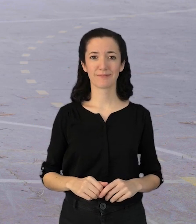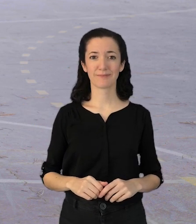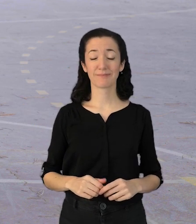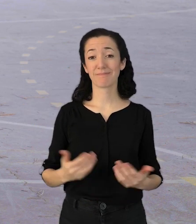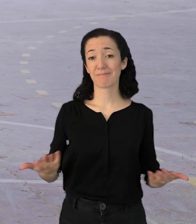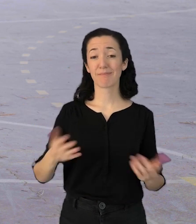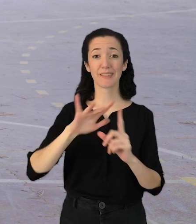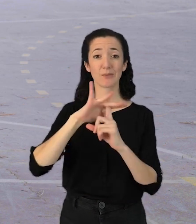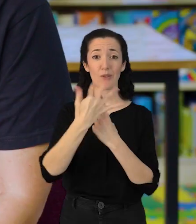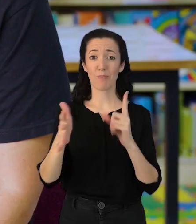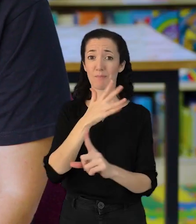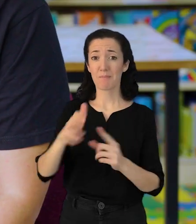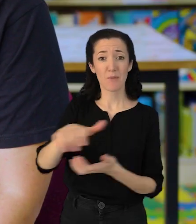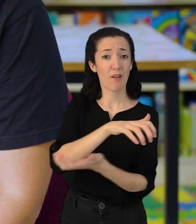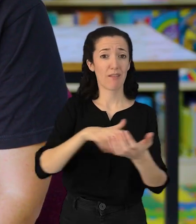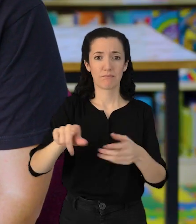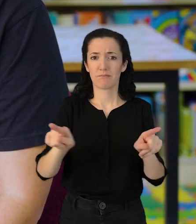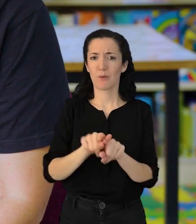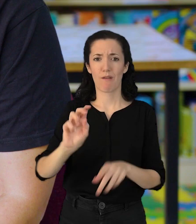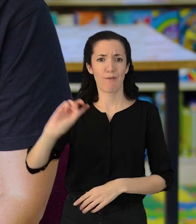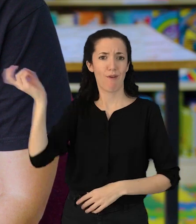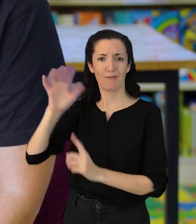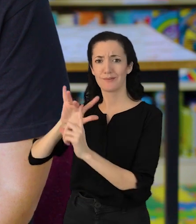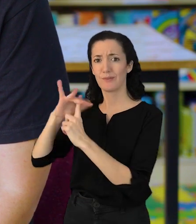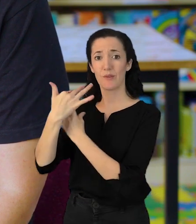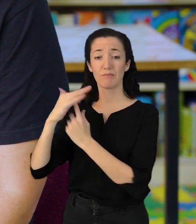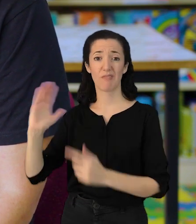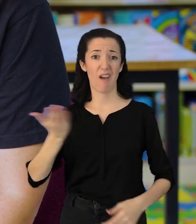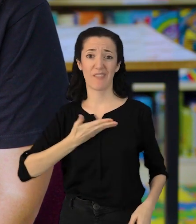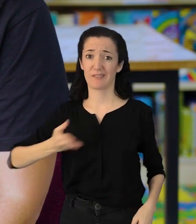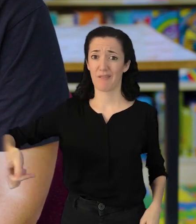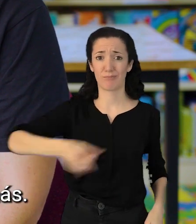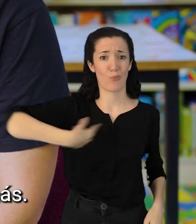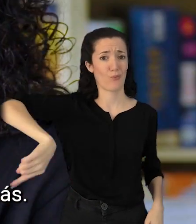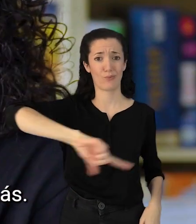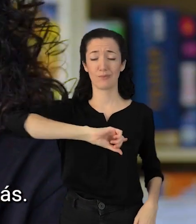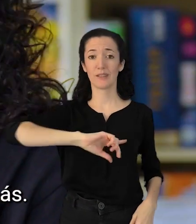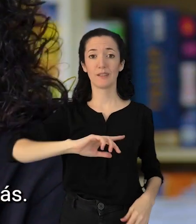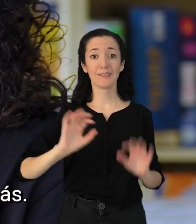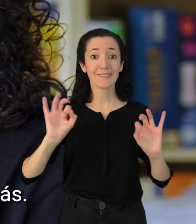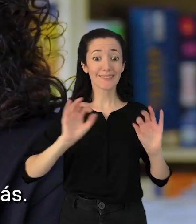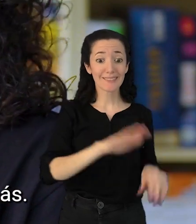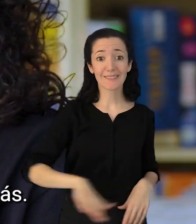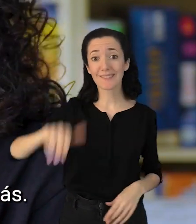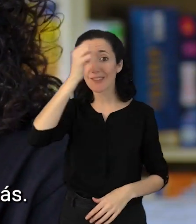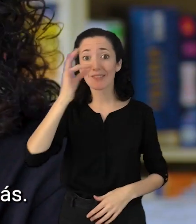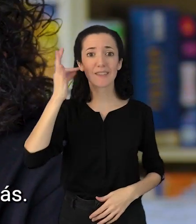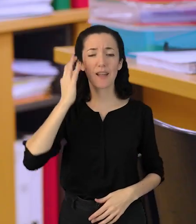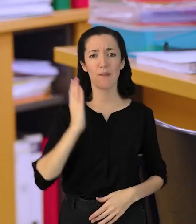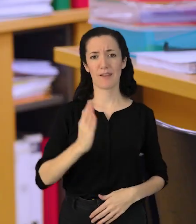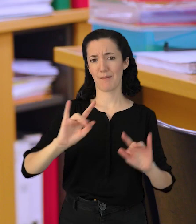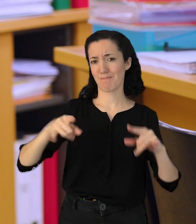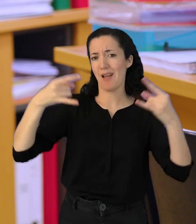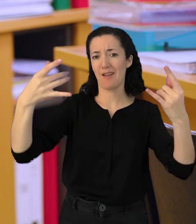Pues una situación de violencia, al igual que cualquier otra situación, nos afecta a todas las personas, y en el caso de los niños y niñas, pues muchísimo más.